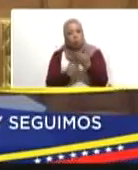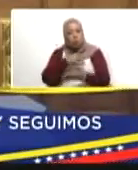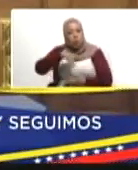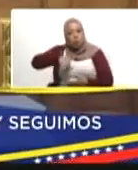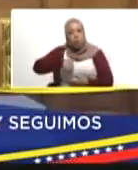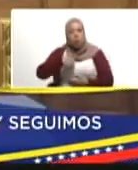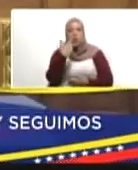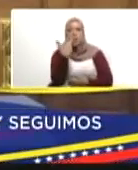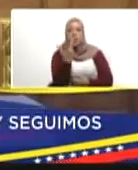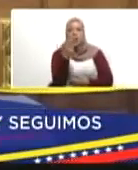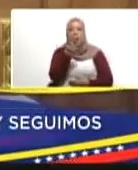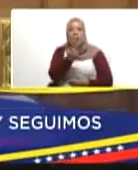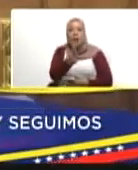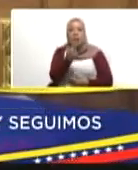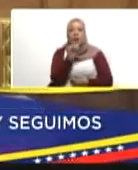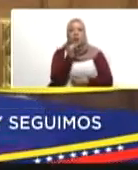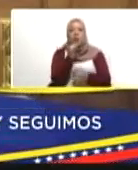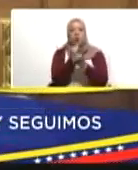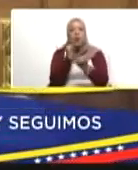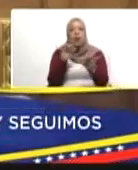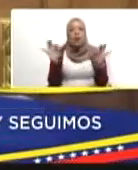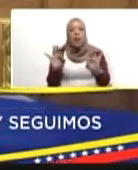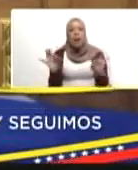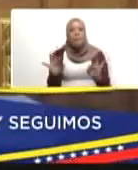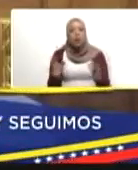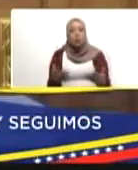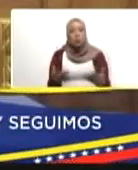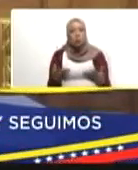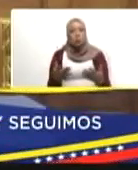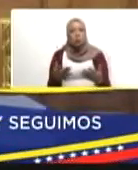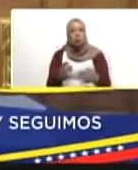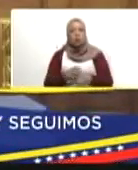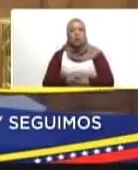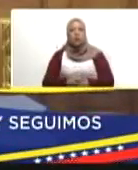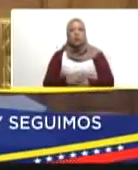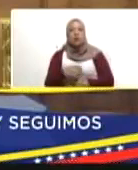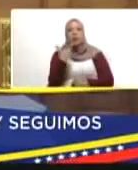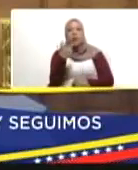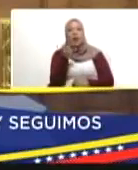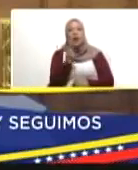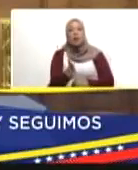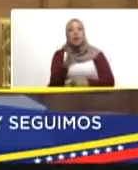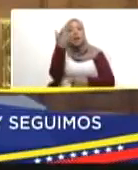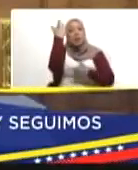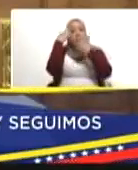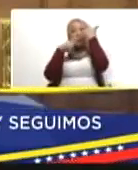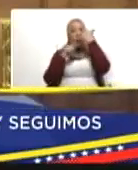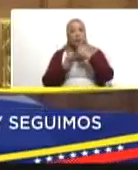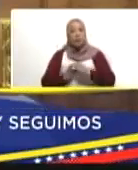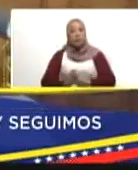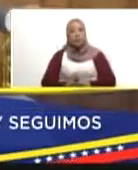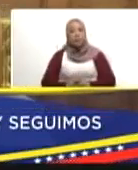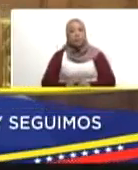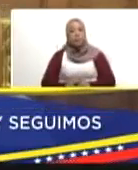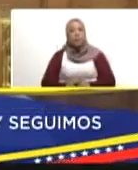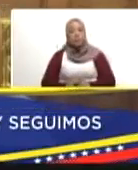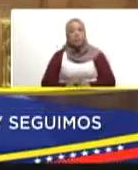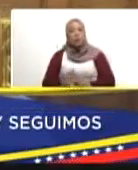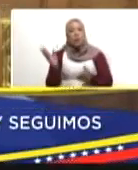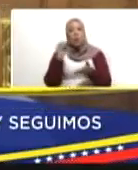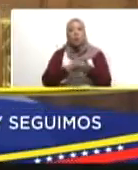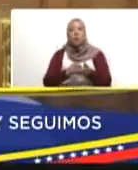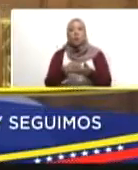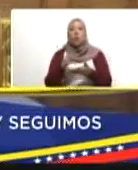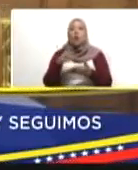pueblo las trr pun net las tres r de Chávez renovadas y